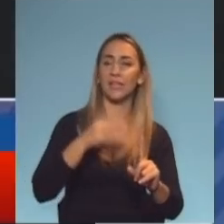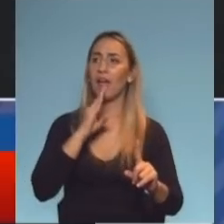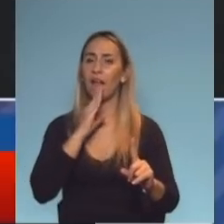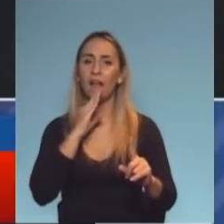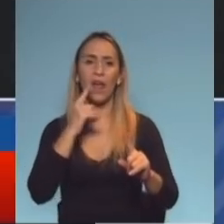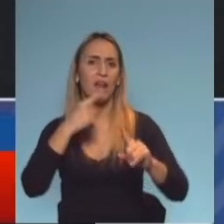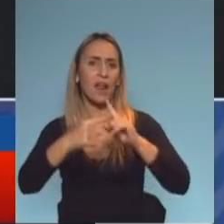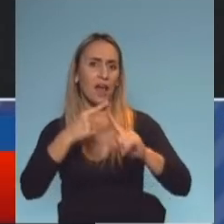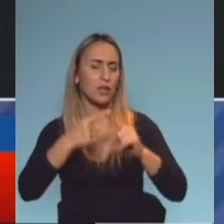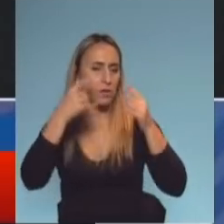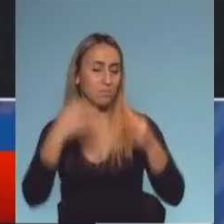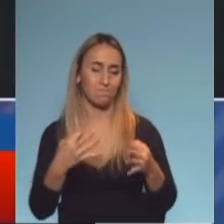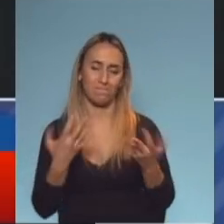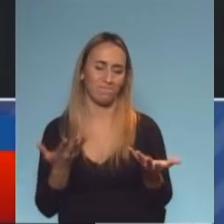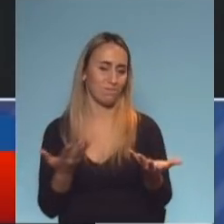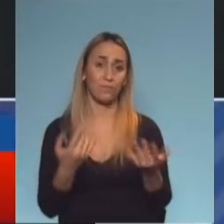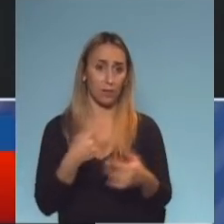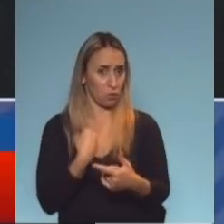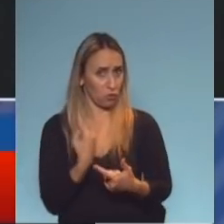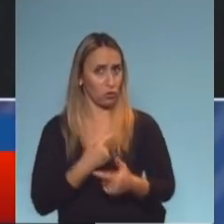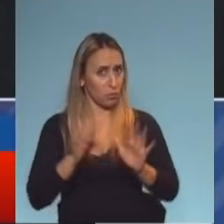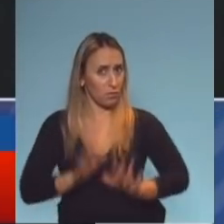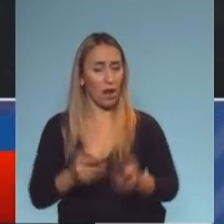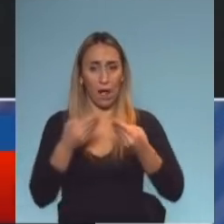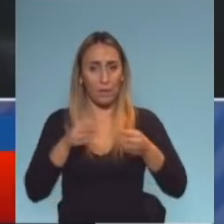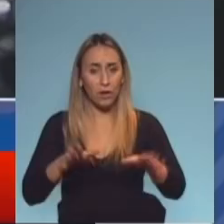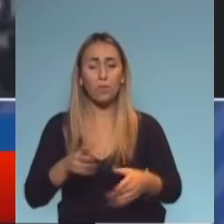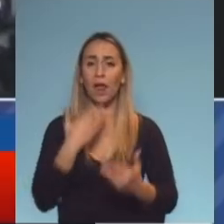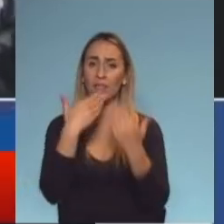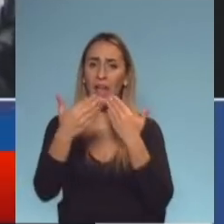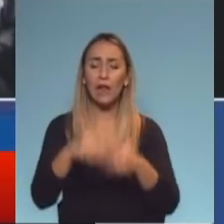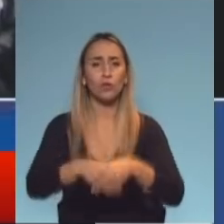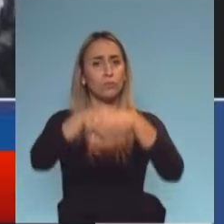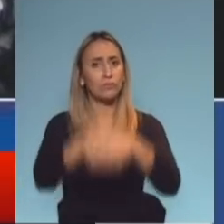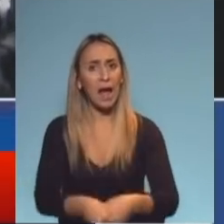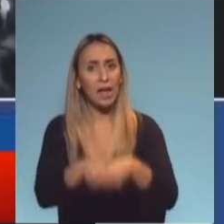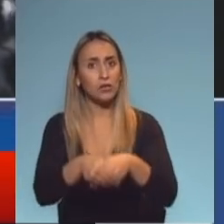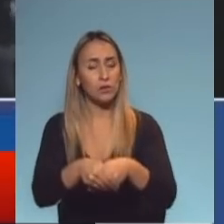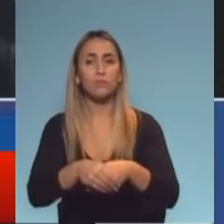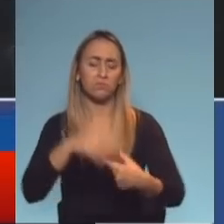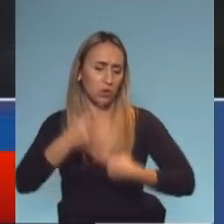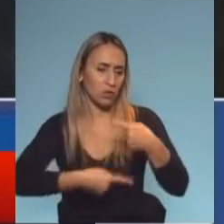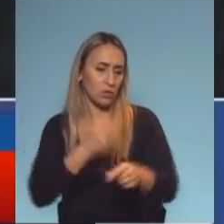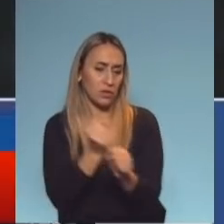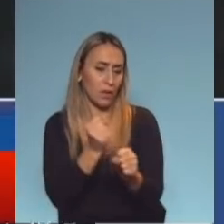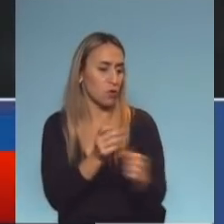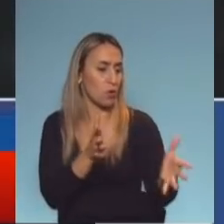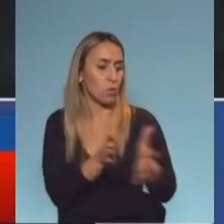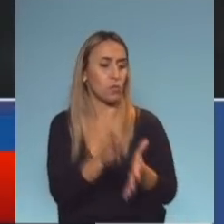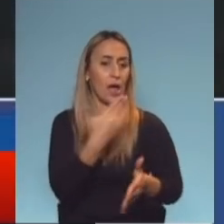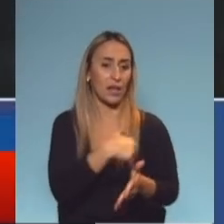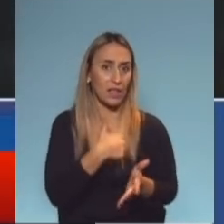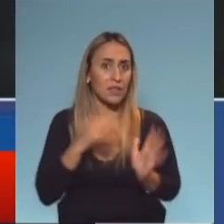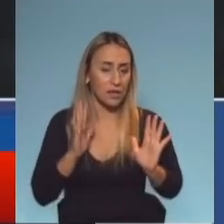como siempre, listos a dialogar, listos a dar la mano y listos a seguir trabajando con la Argentina para mejorar